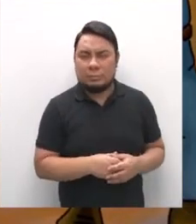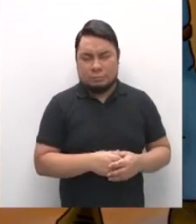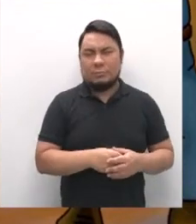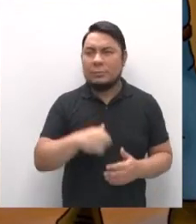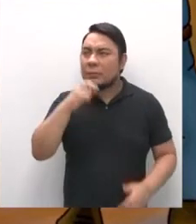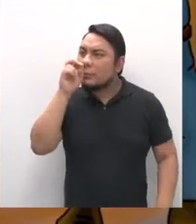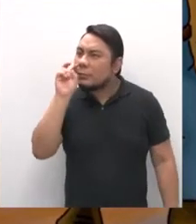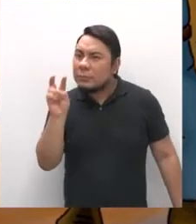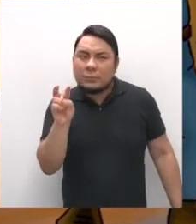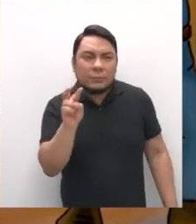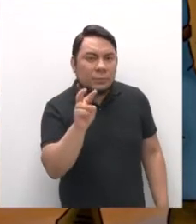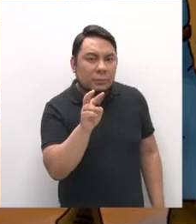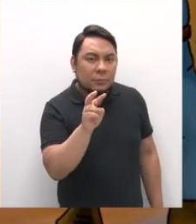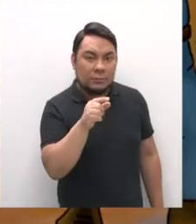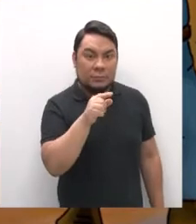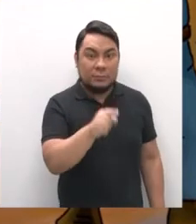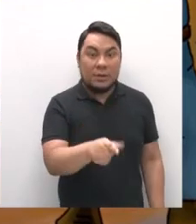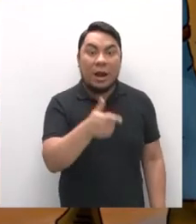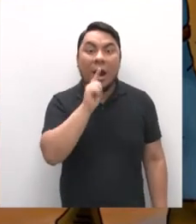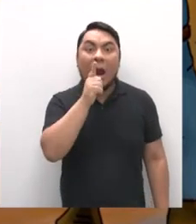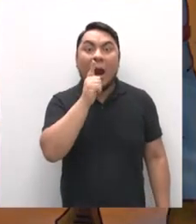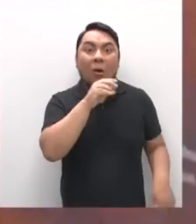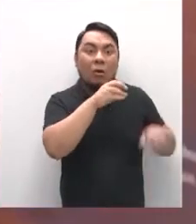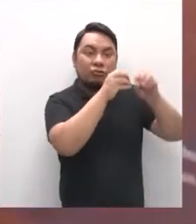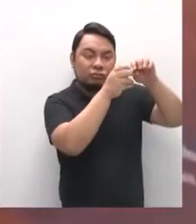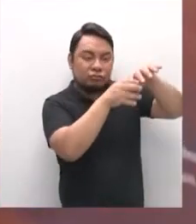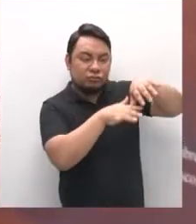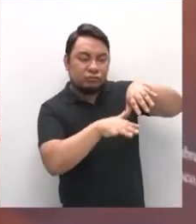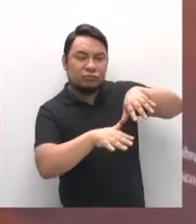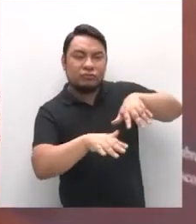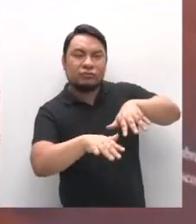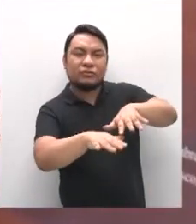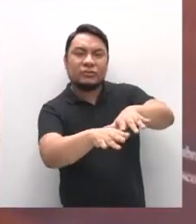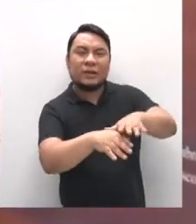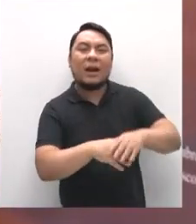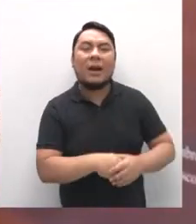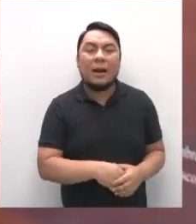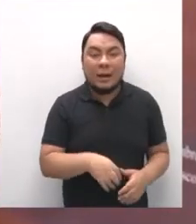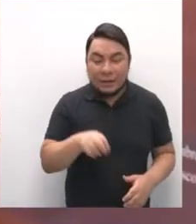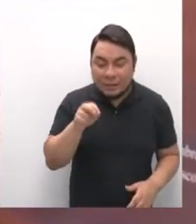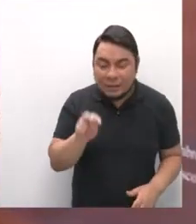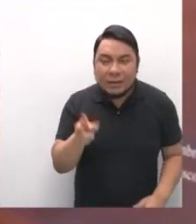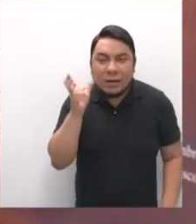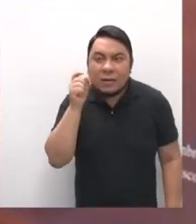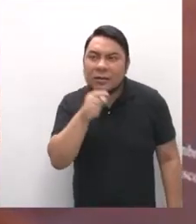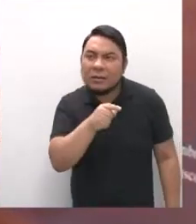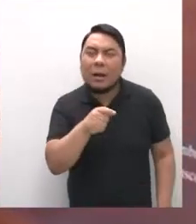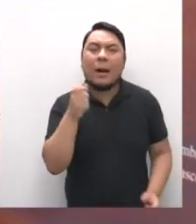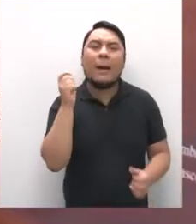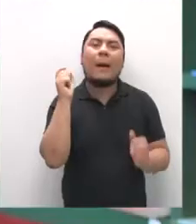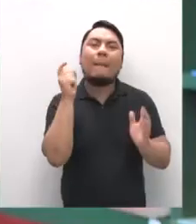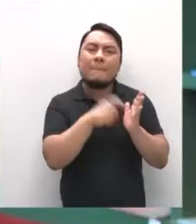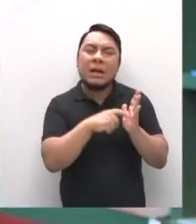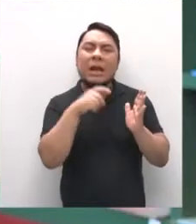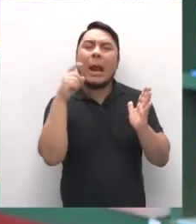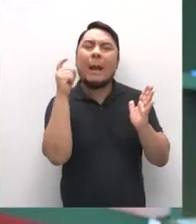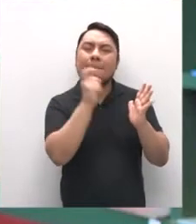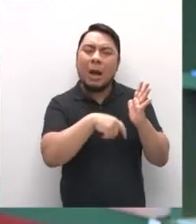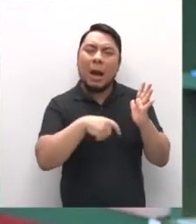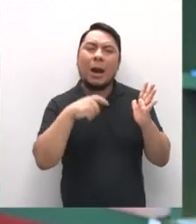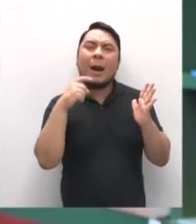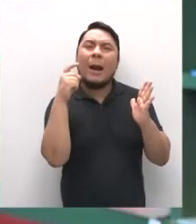Miró. Era una fuente de agua que corría. Y ahí escuchó. Pic, pac,